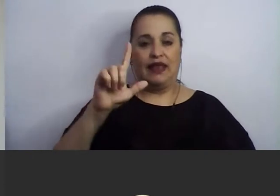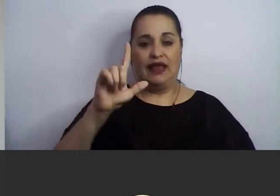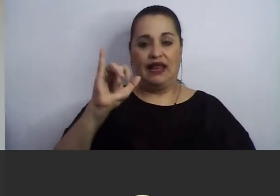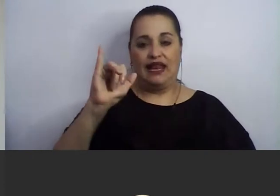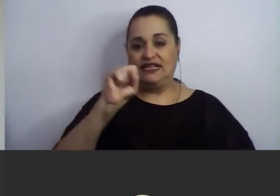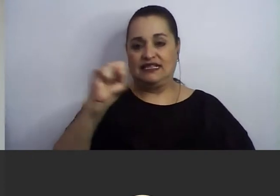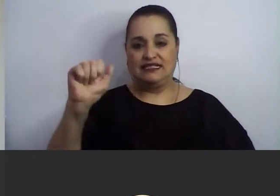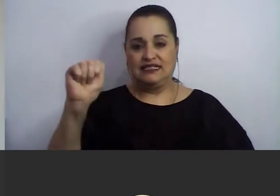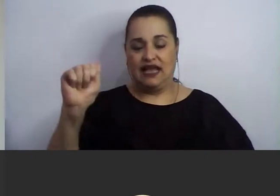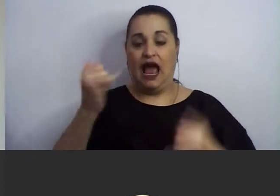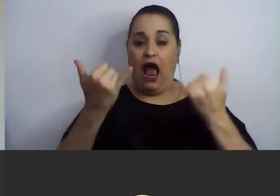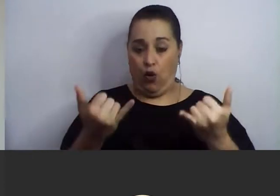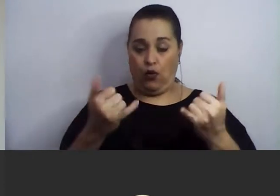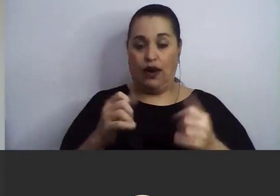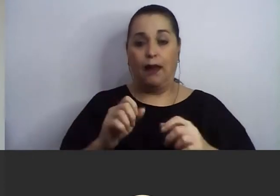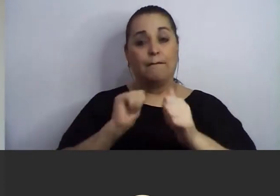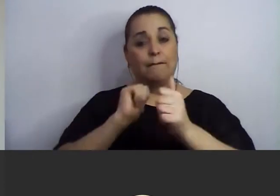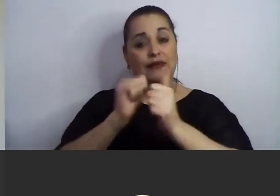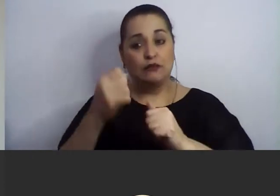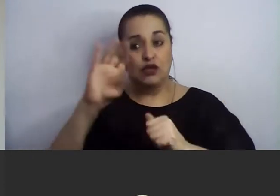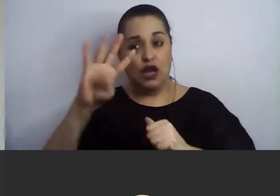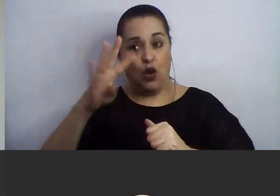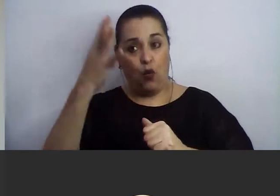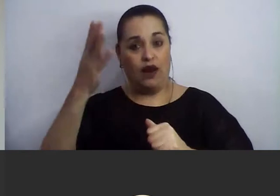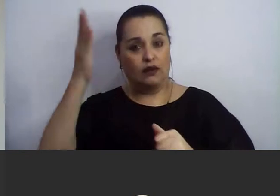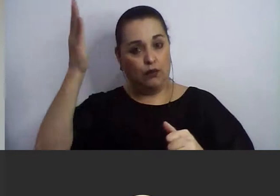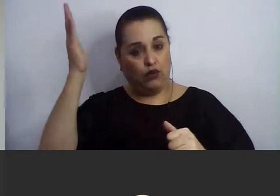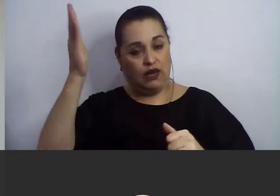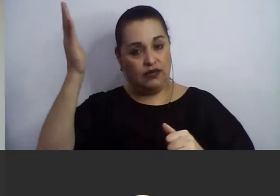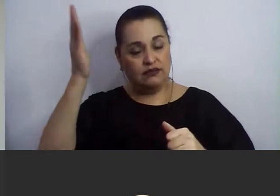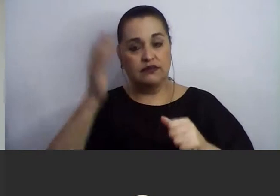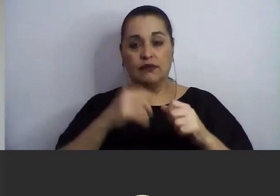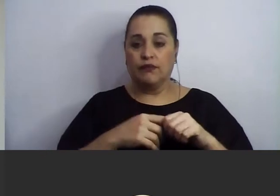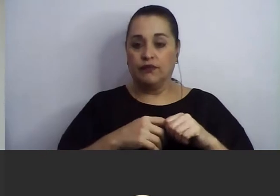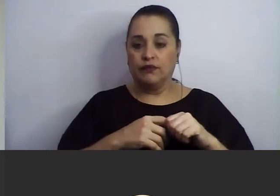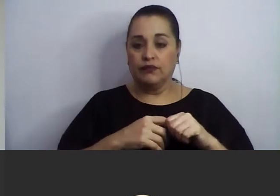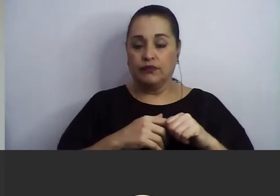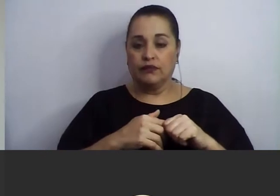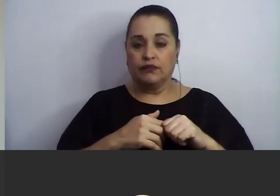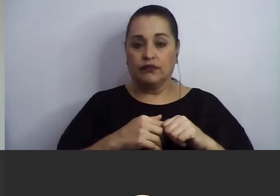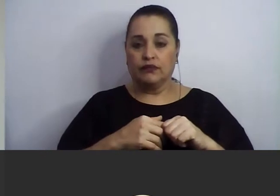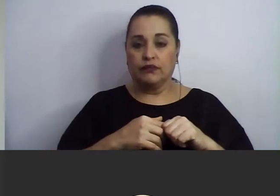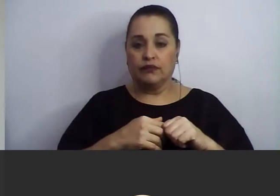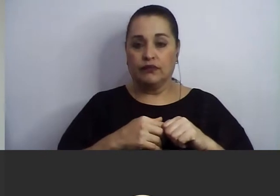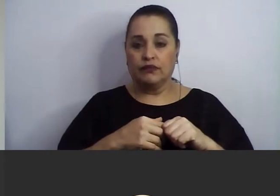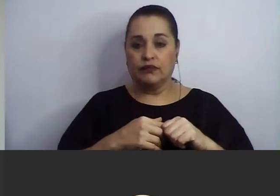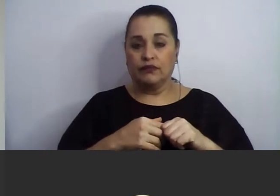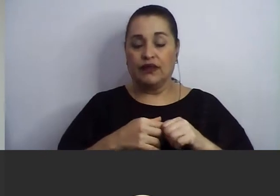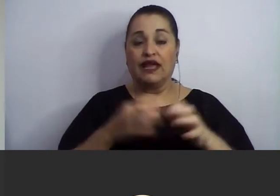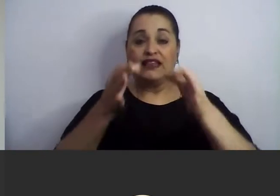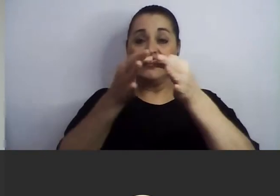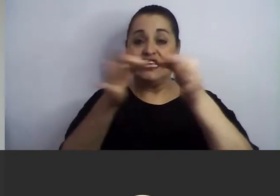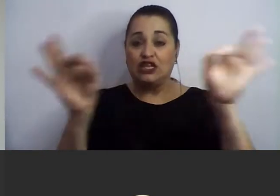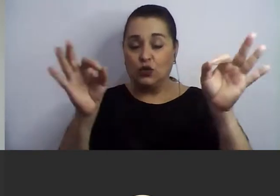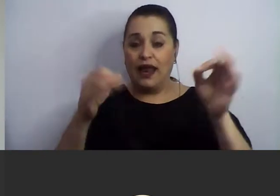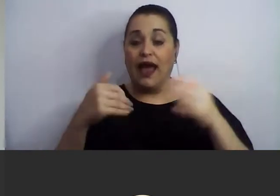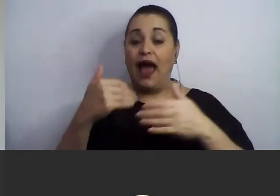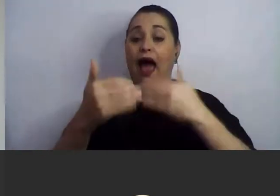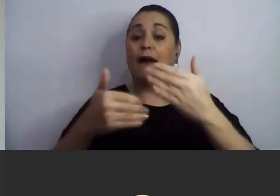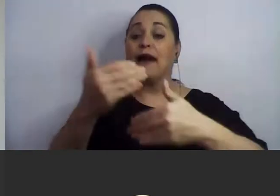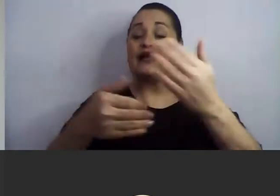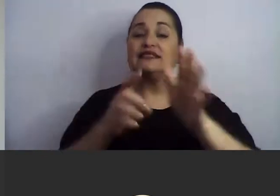Y ahora pasaríamos a la cuarta ponencia que se titula Avance